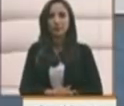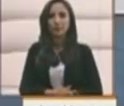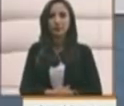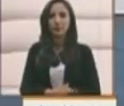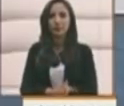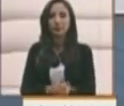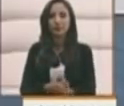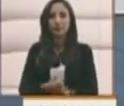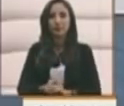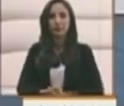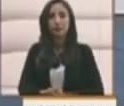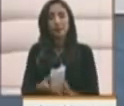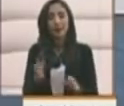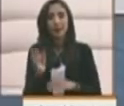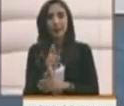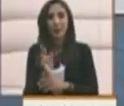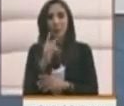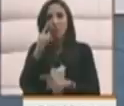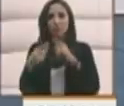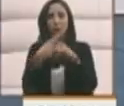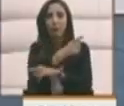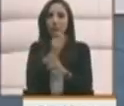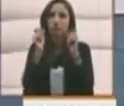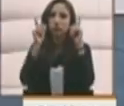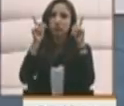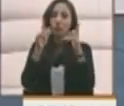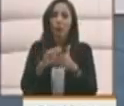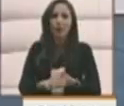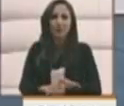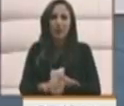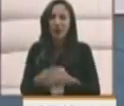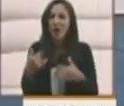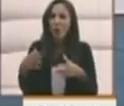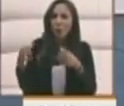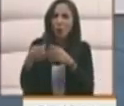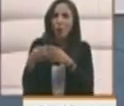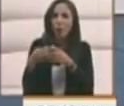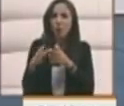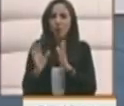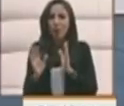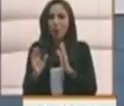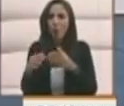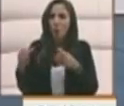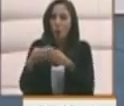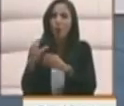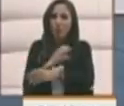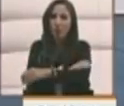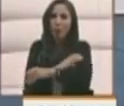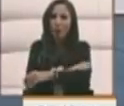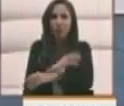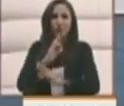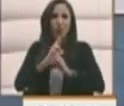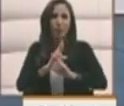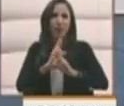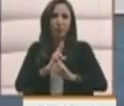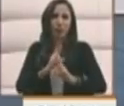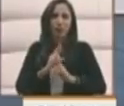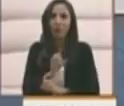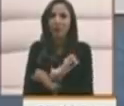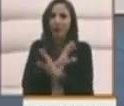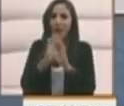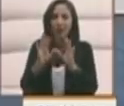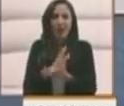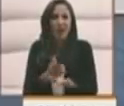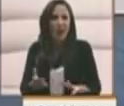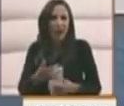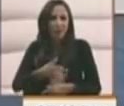Inmediatamente vimos también con mucho asombro reacciones por parte de partidos de la derecha venezolana que no condenaron